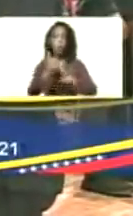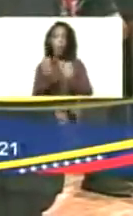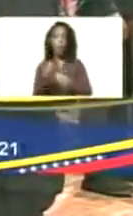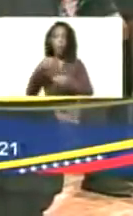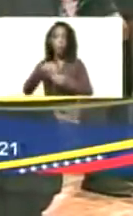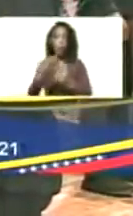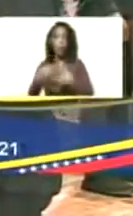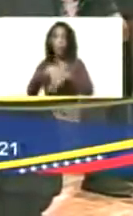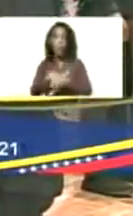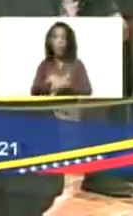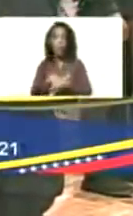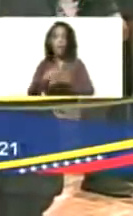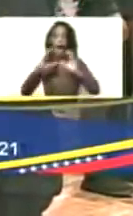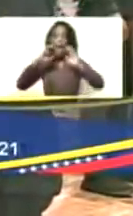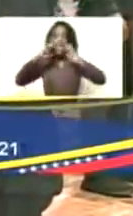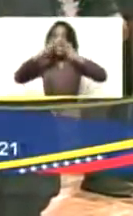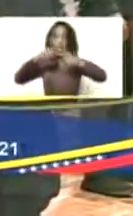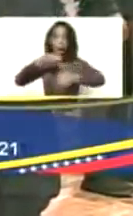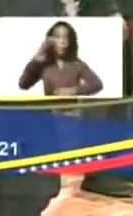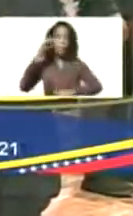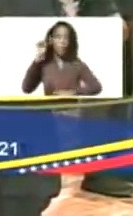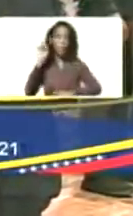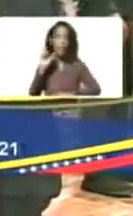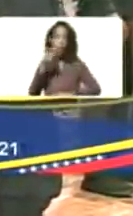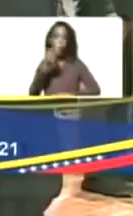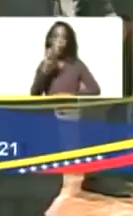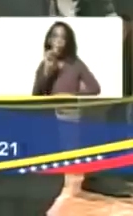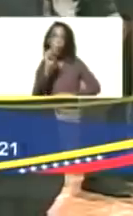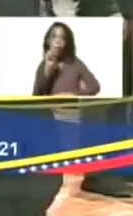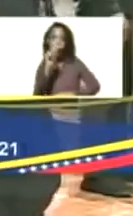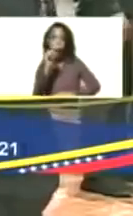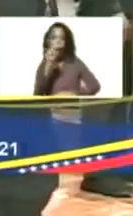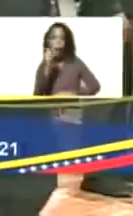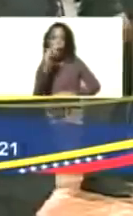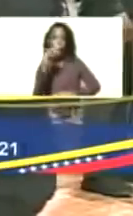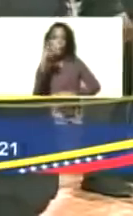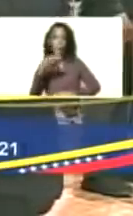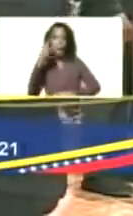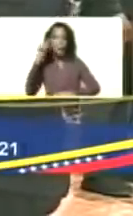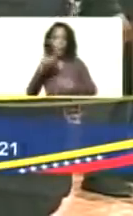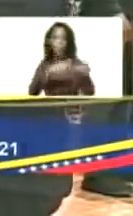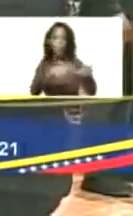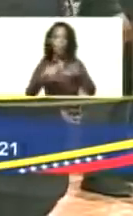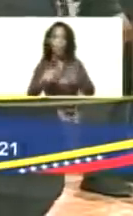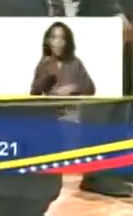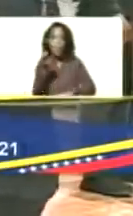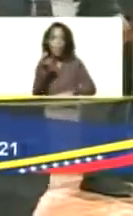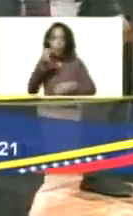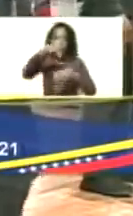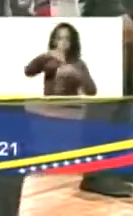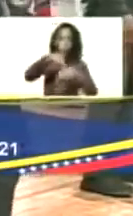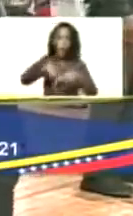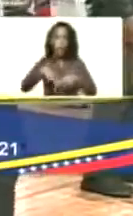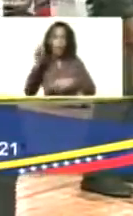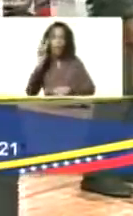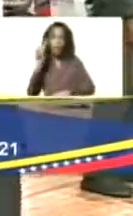cultivo de maíz amarillo, Guanape, en el sistema formal de certificación de semilla en Venezuela.